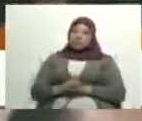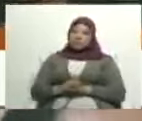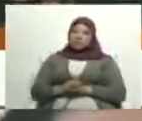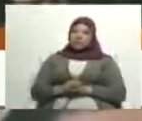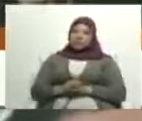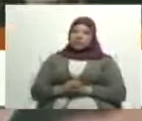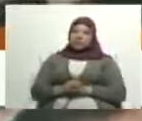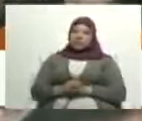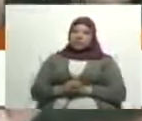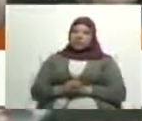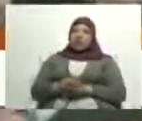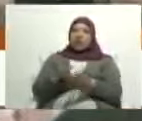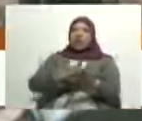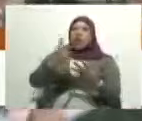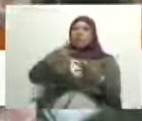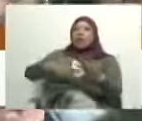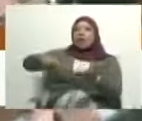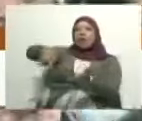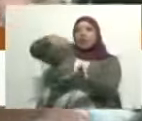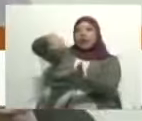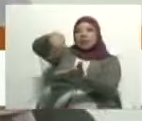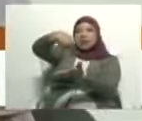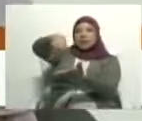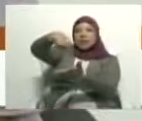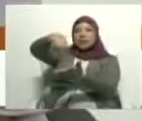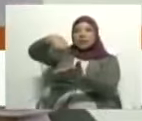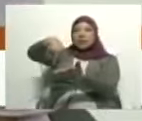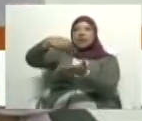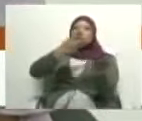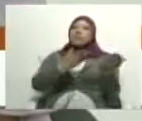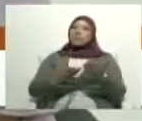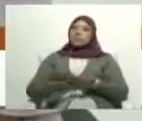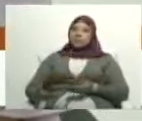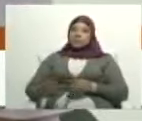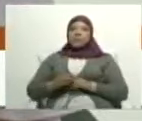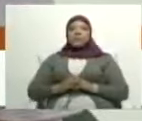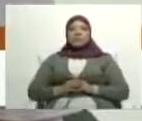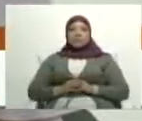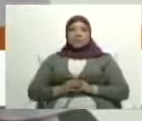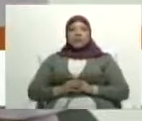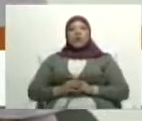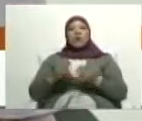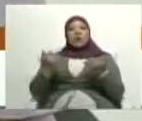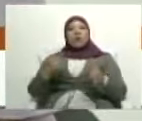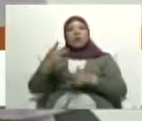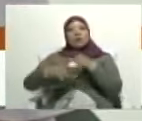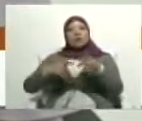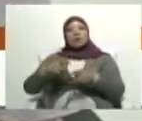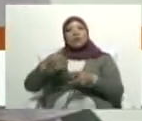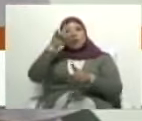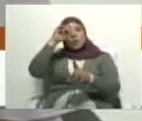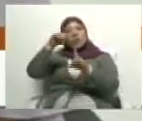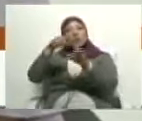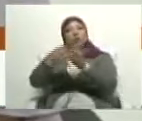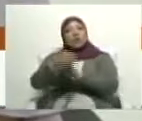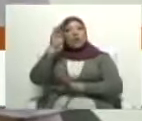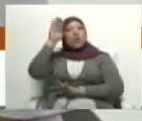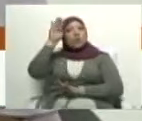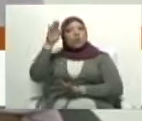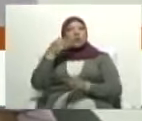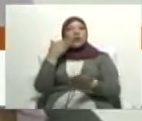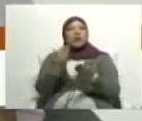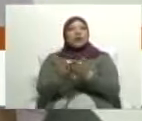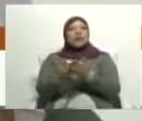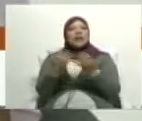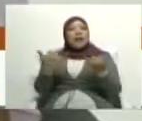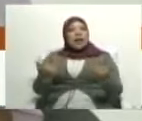Las propuestas de la danza, bienvenidas sean, porque hacia allí tenemos que caminar. Ese es nuestro rumbo. Es